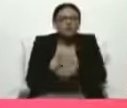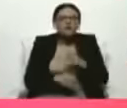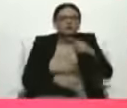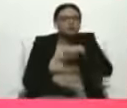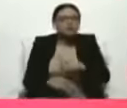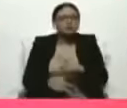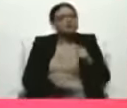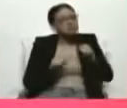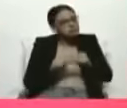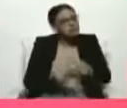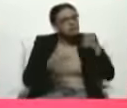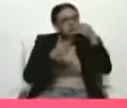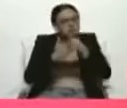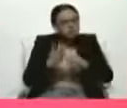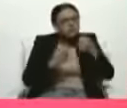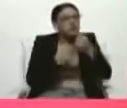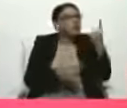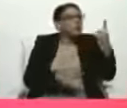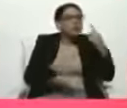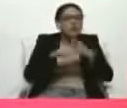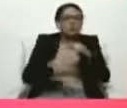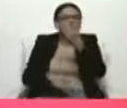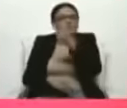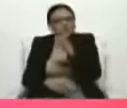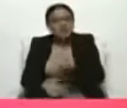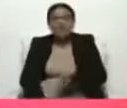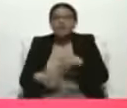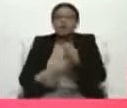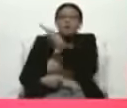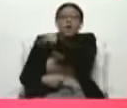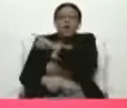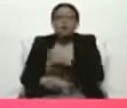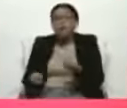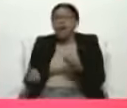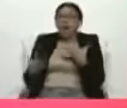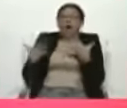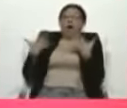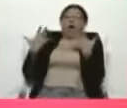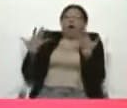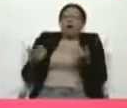Calladito, que la sorpresa les caiga como un palo de agua.